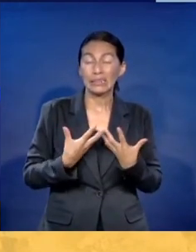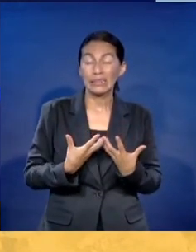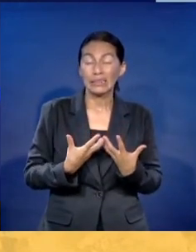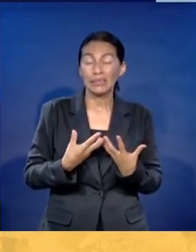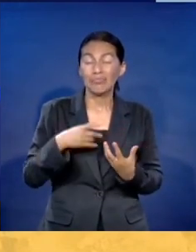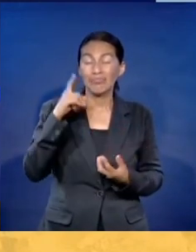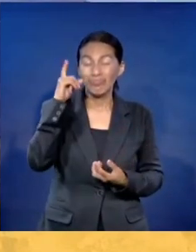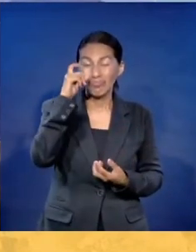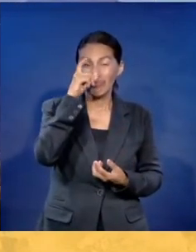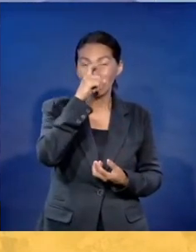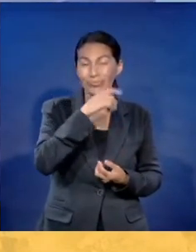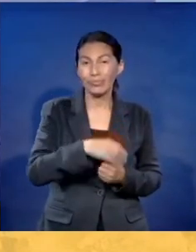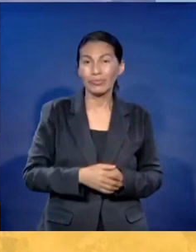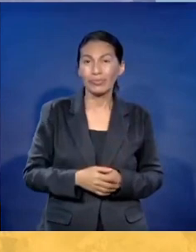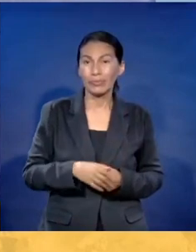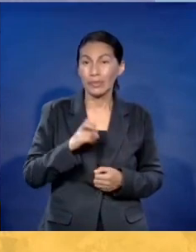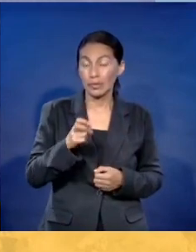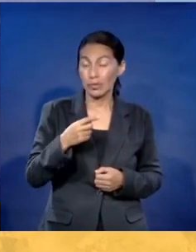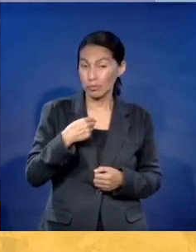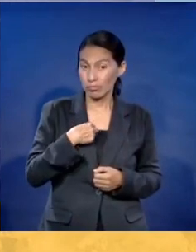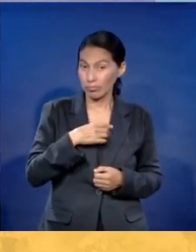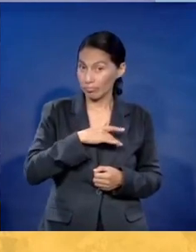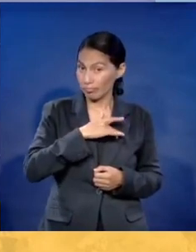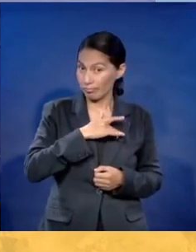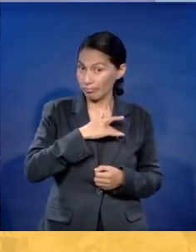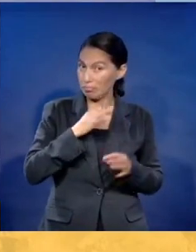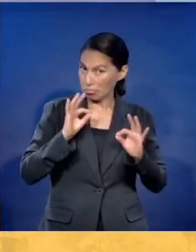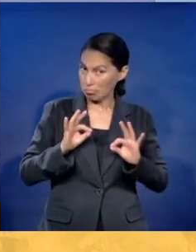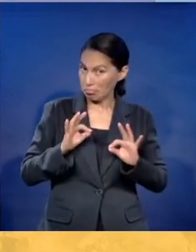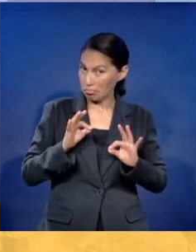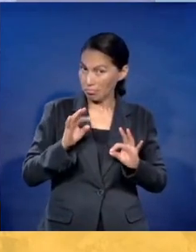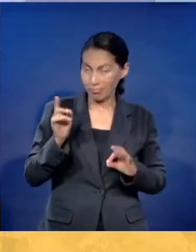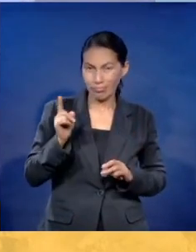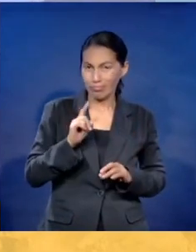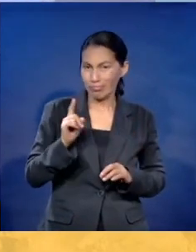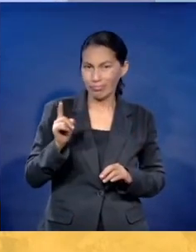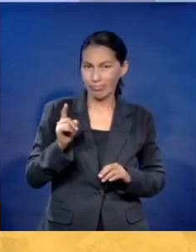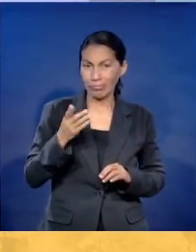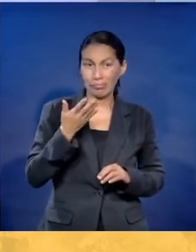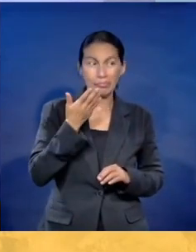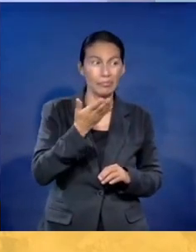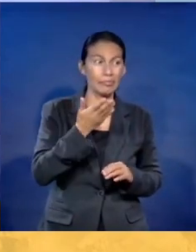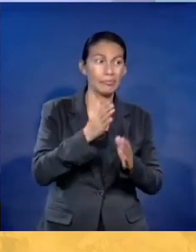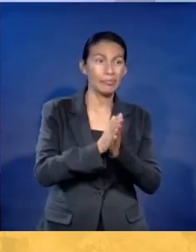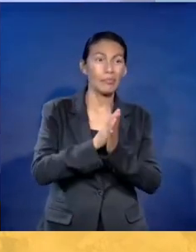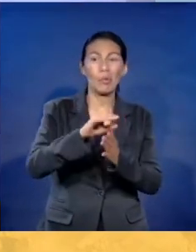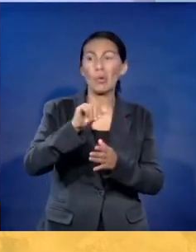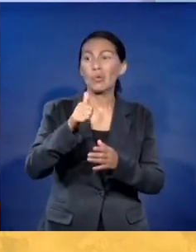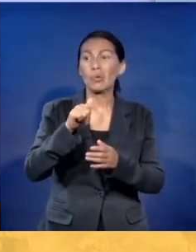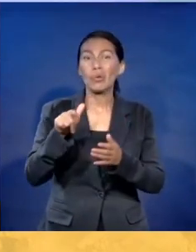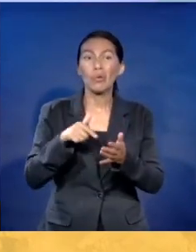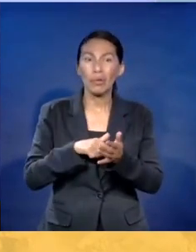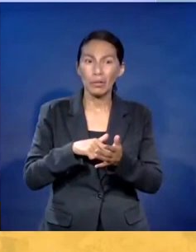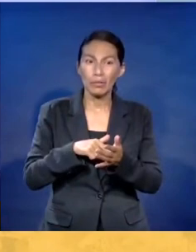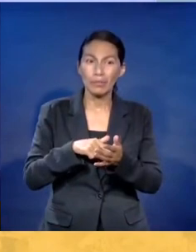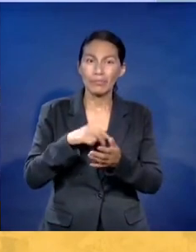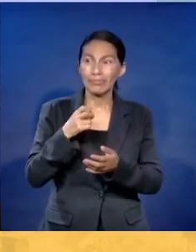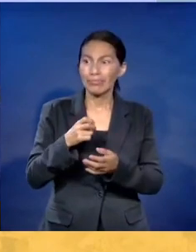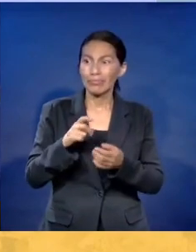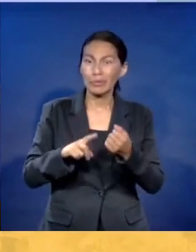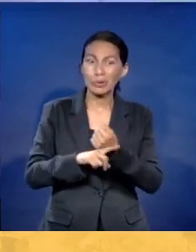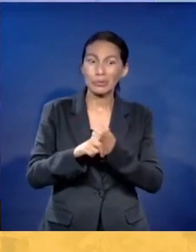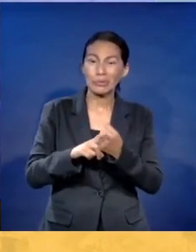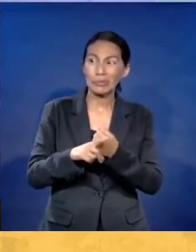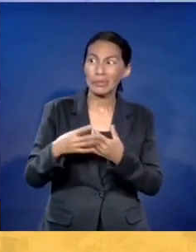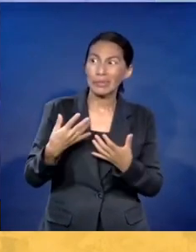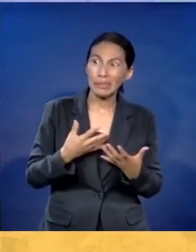Entonces yo no me sentía a gusto pedir quedarme en otra casa pero aún así los problemas me alcanzaban allá si esto no no me gusta